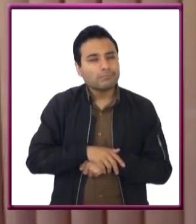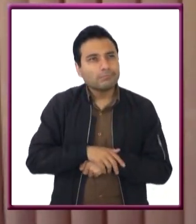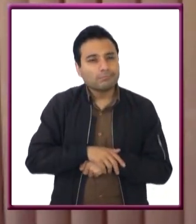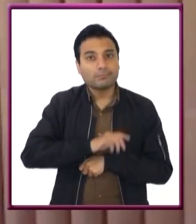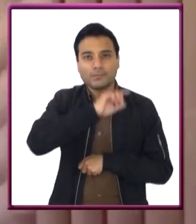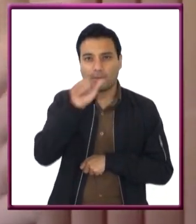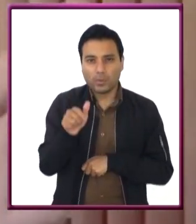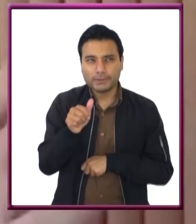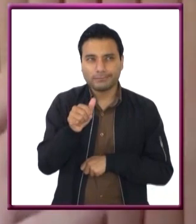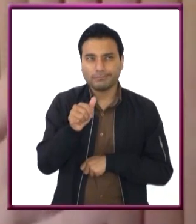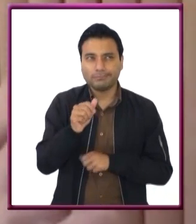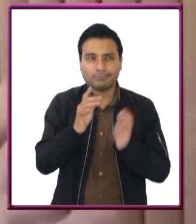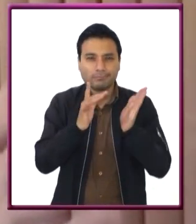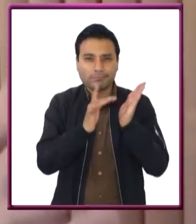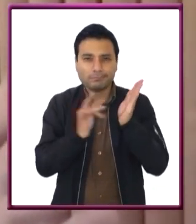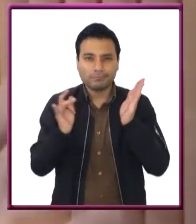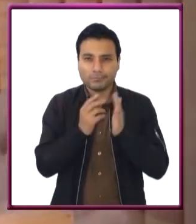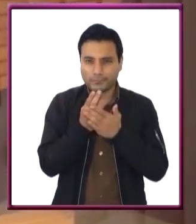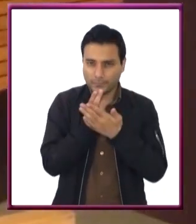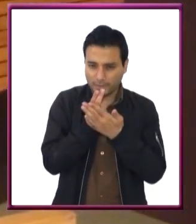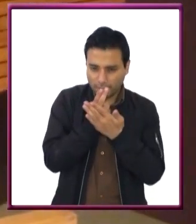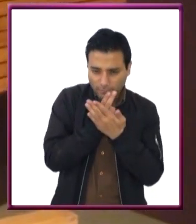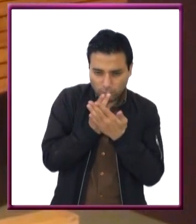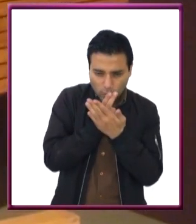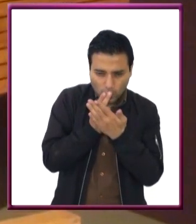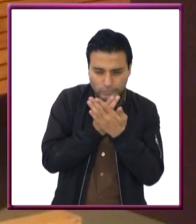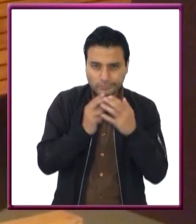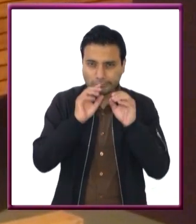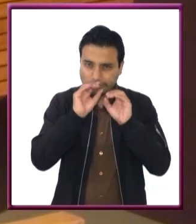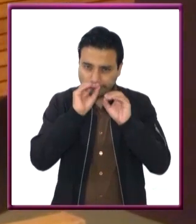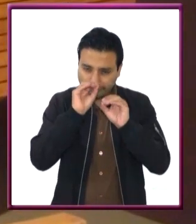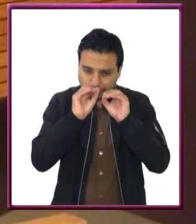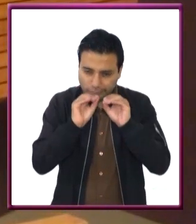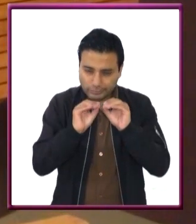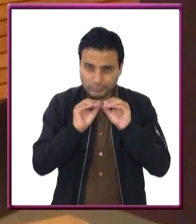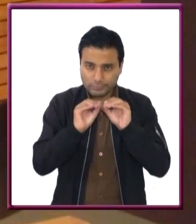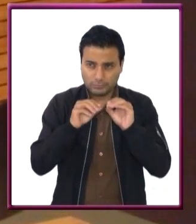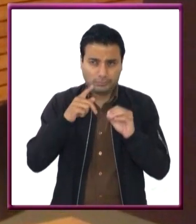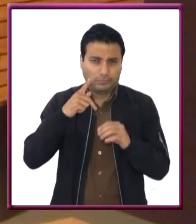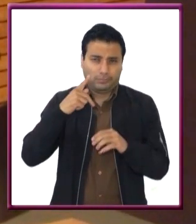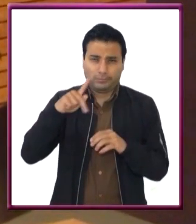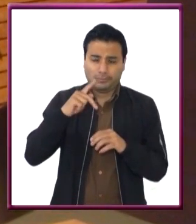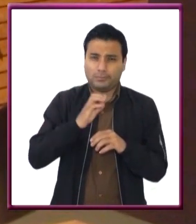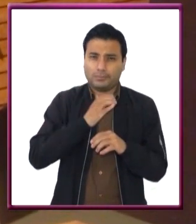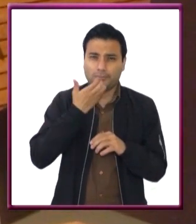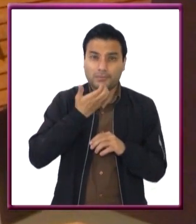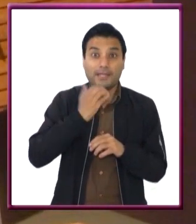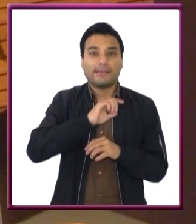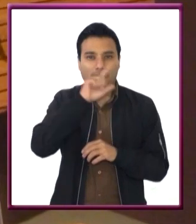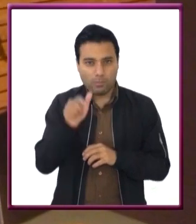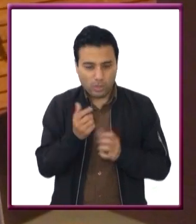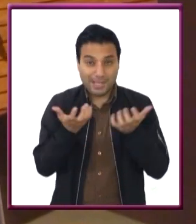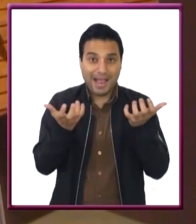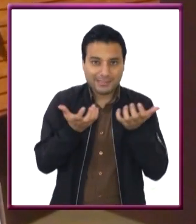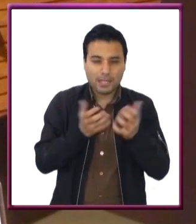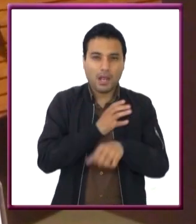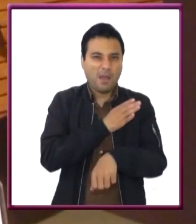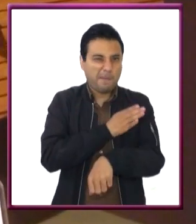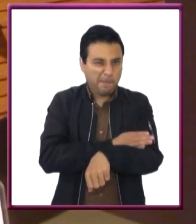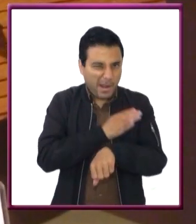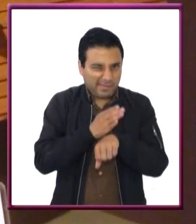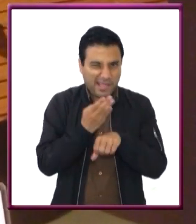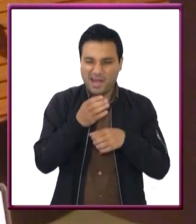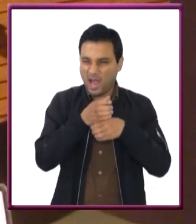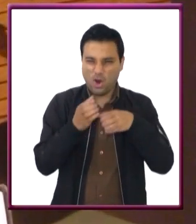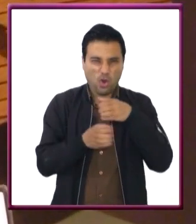papel como a modelos que él iba fabricando con madera o con lo que tenía a la